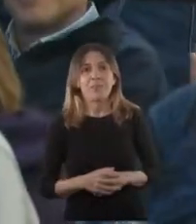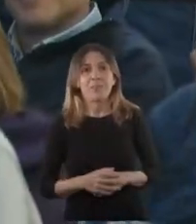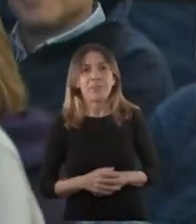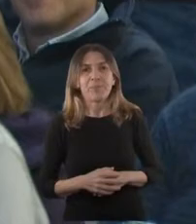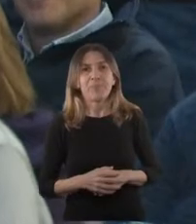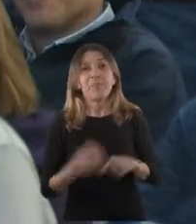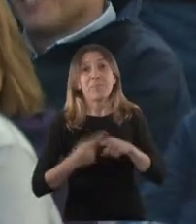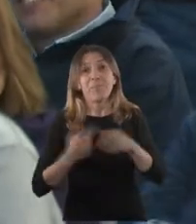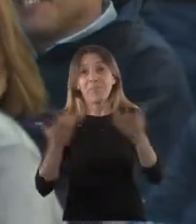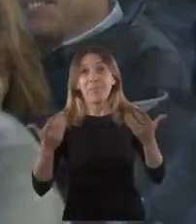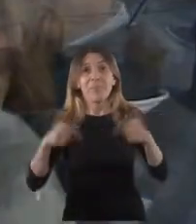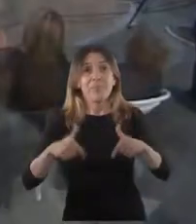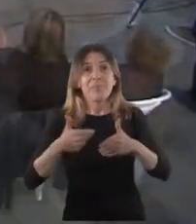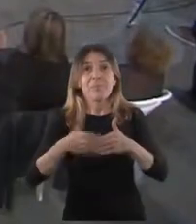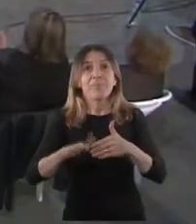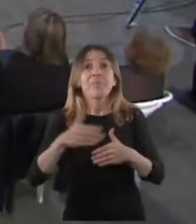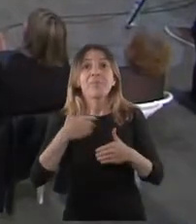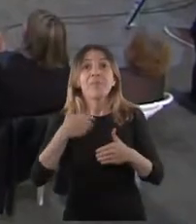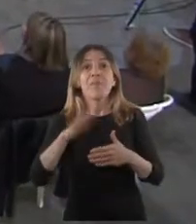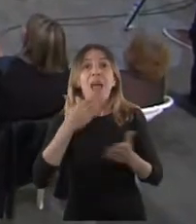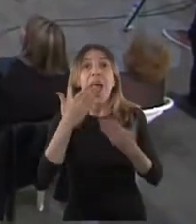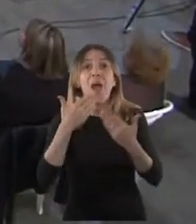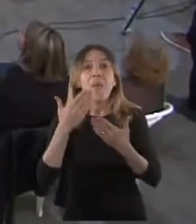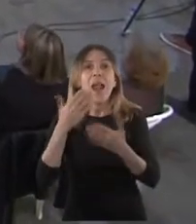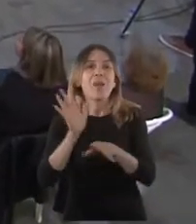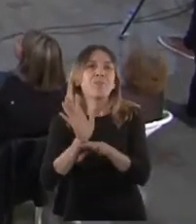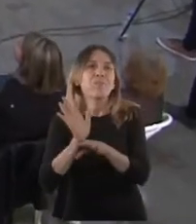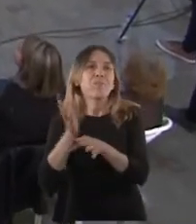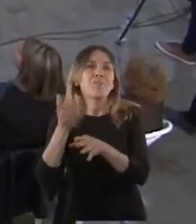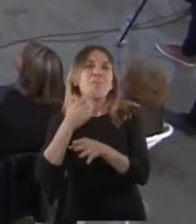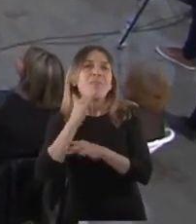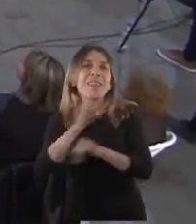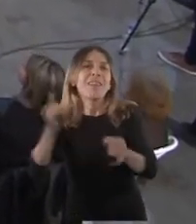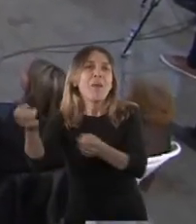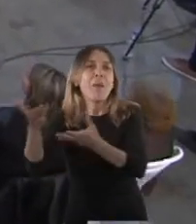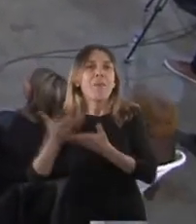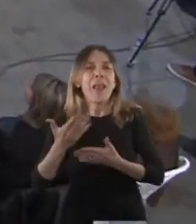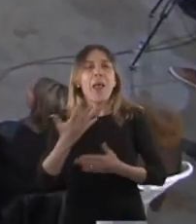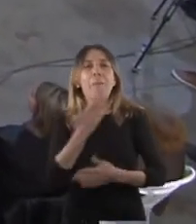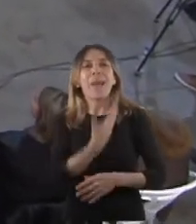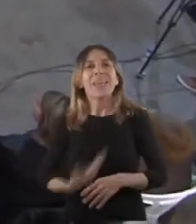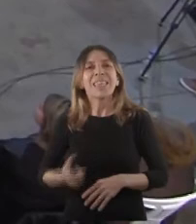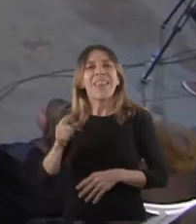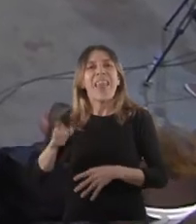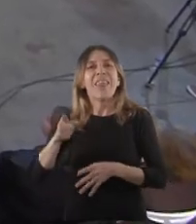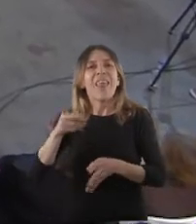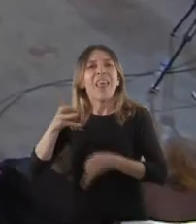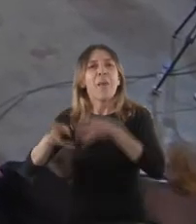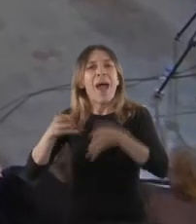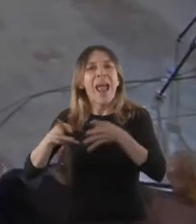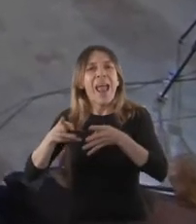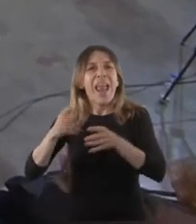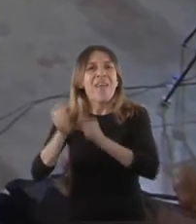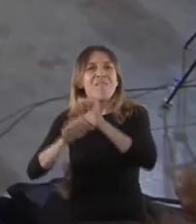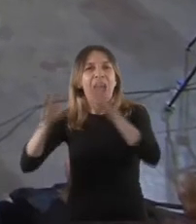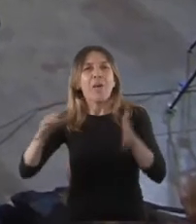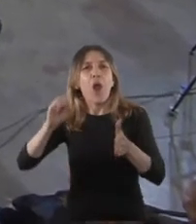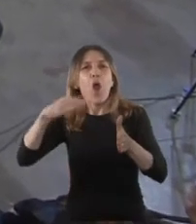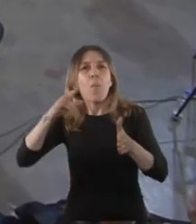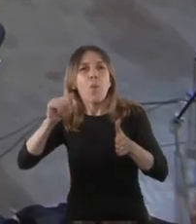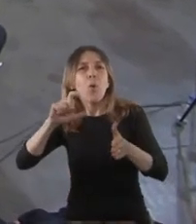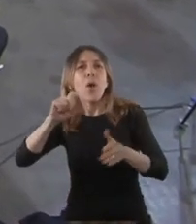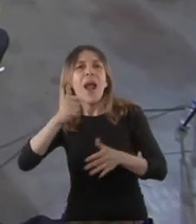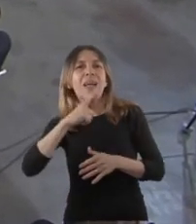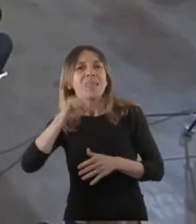de este acto escucharemos las palabras de bienvenida del señor Presidente de Maquinarias Agrícolas Ombú, Orlando